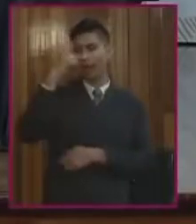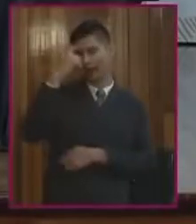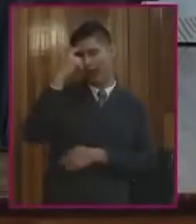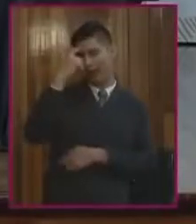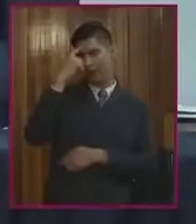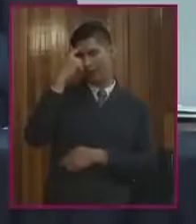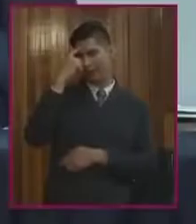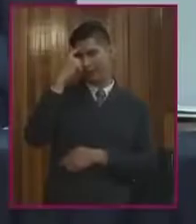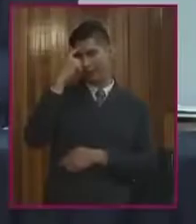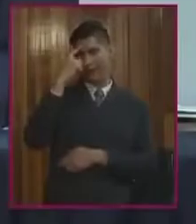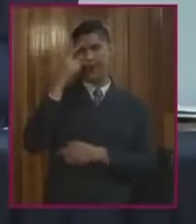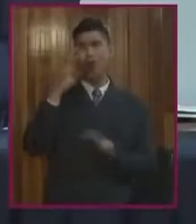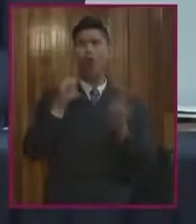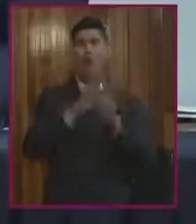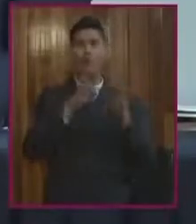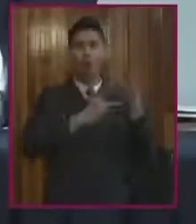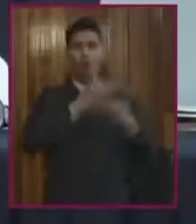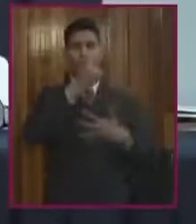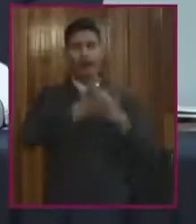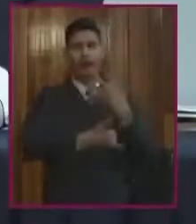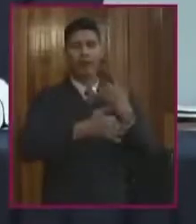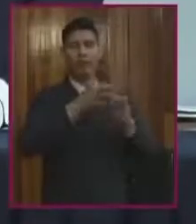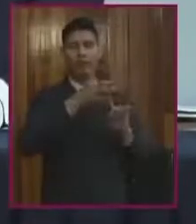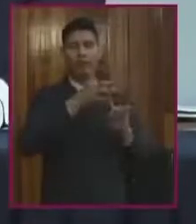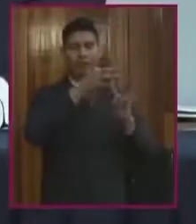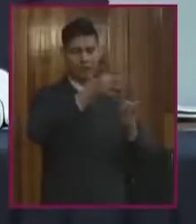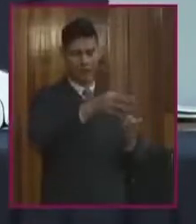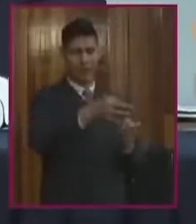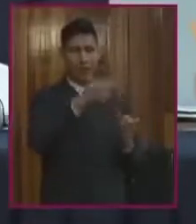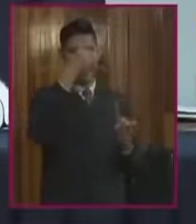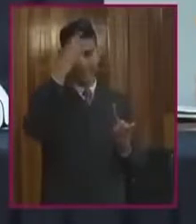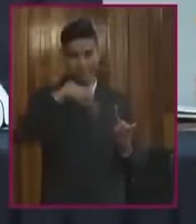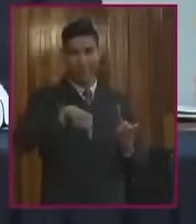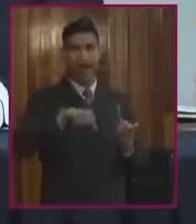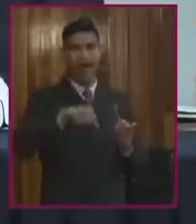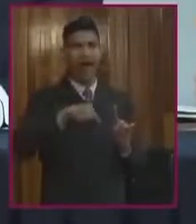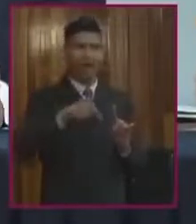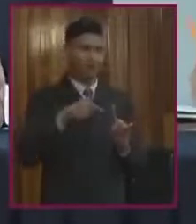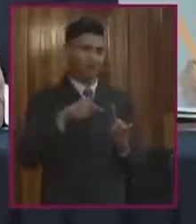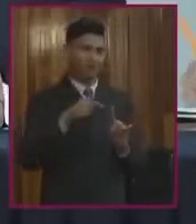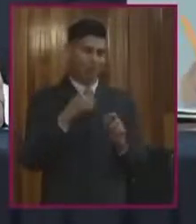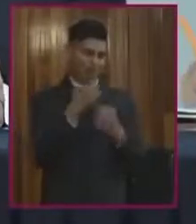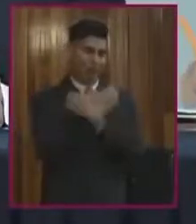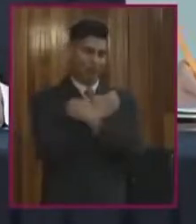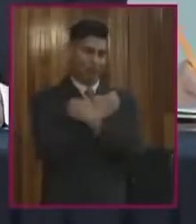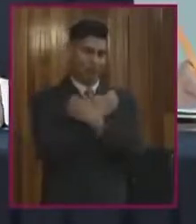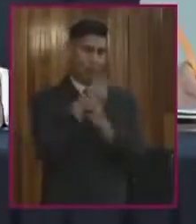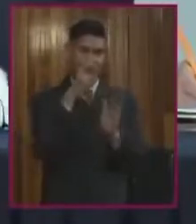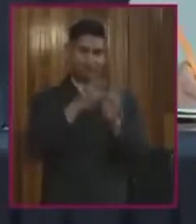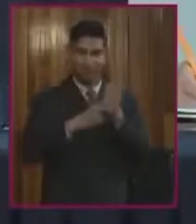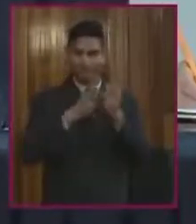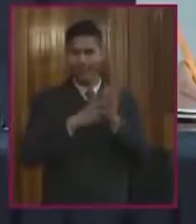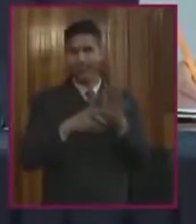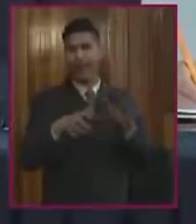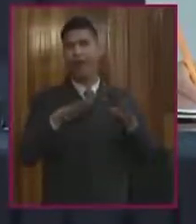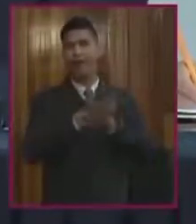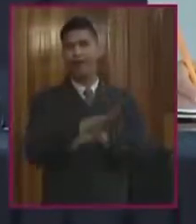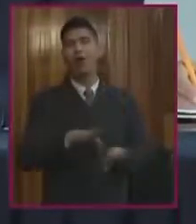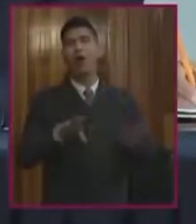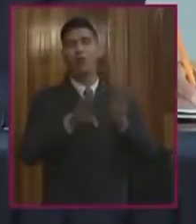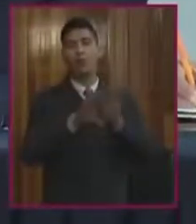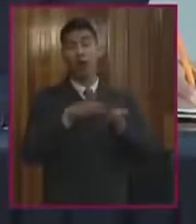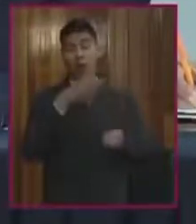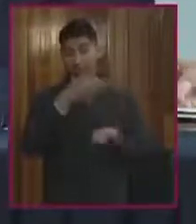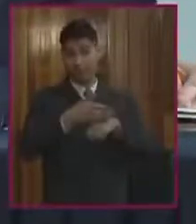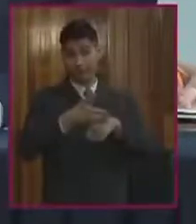de definiciones para la aplicación de la reforma en el lapso que queda de año y medio. O sea, que este año se sienten las